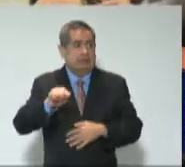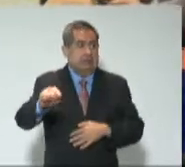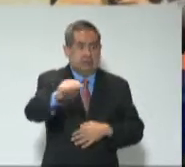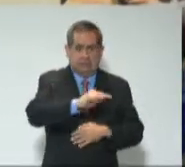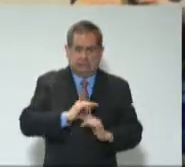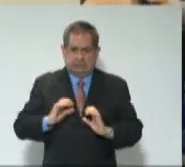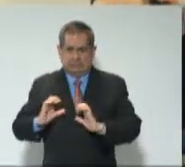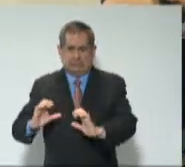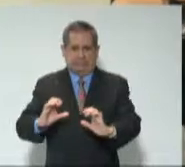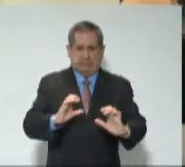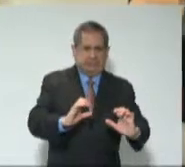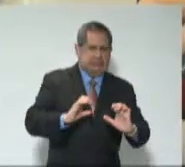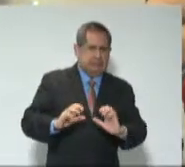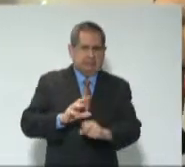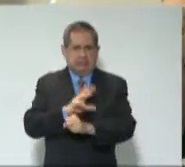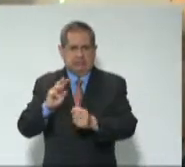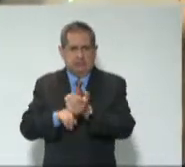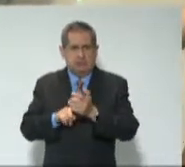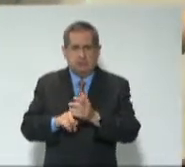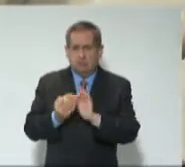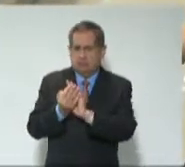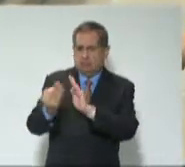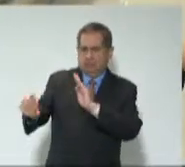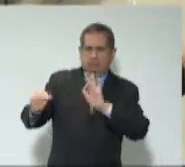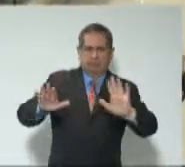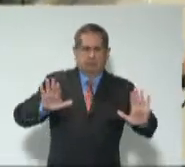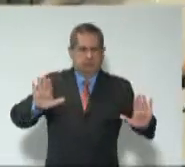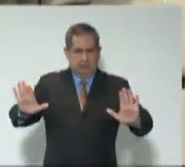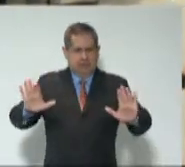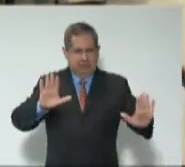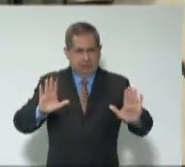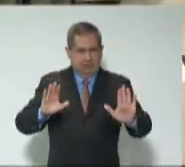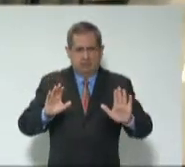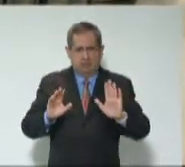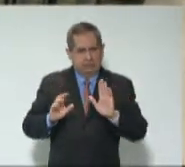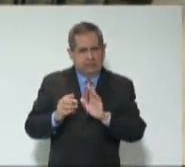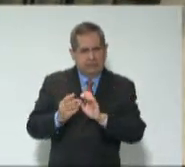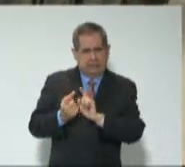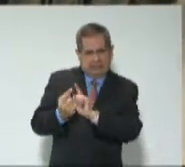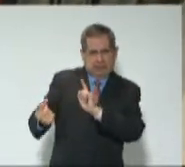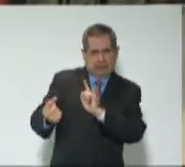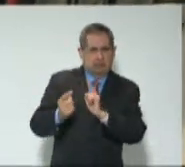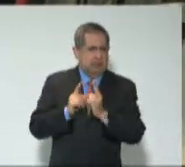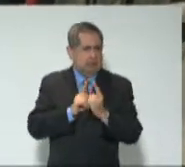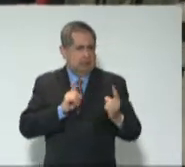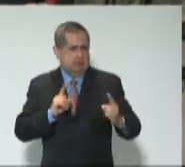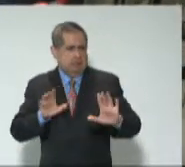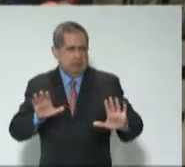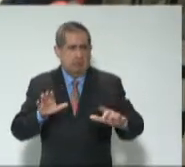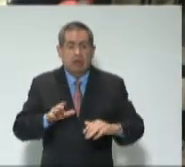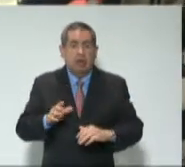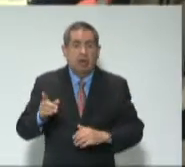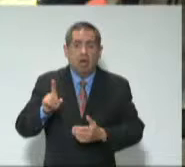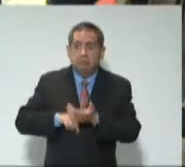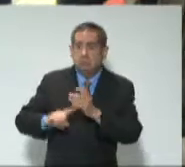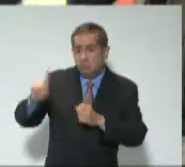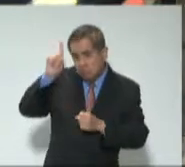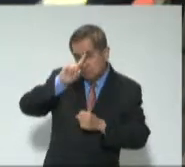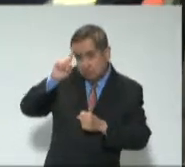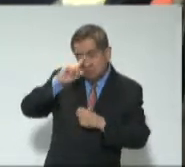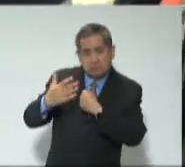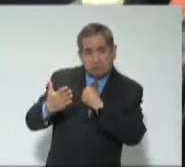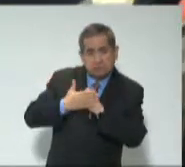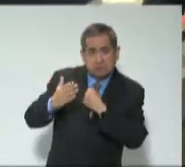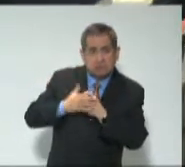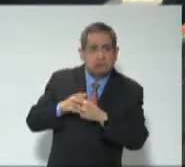trabajadores conservar la sana distancia las recomendaciones que nos emite el